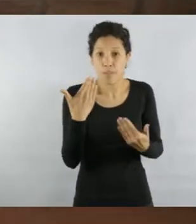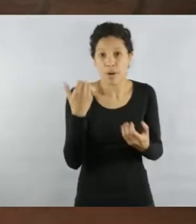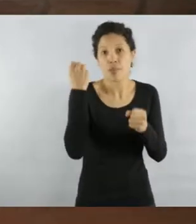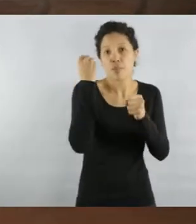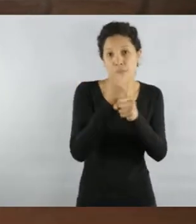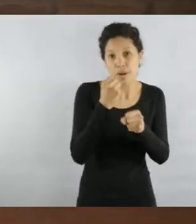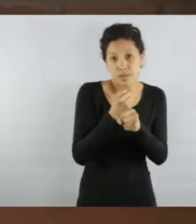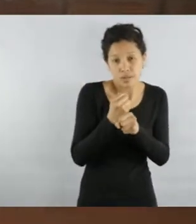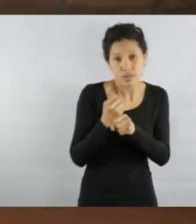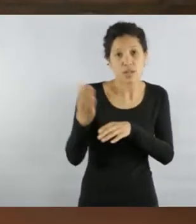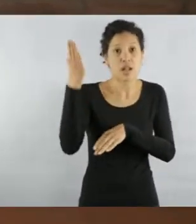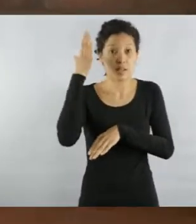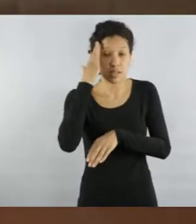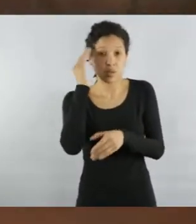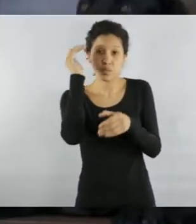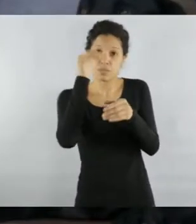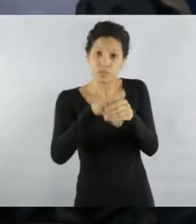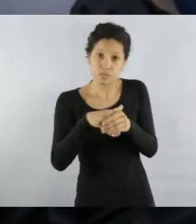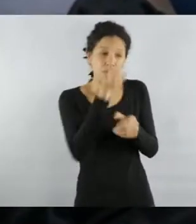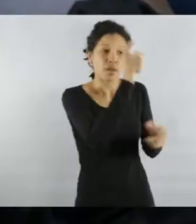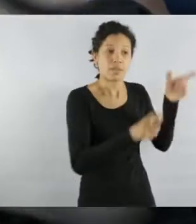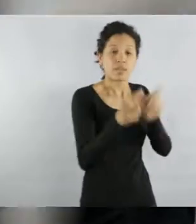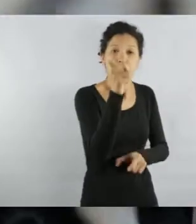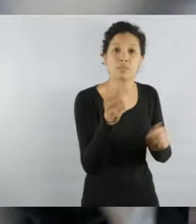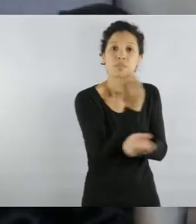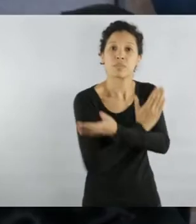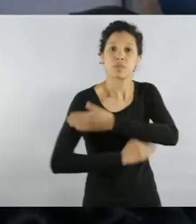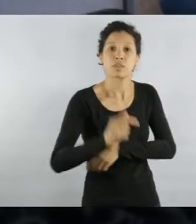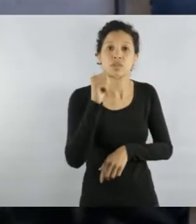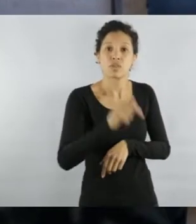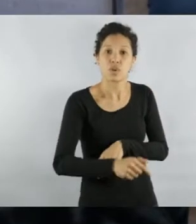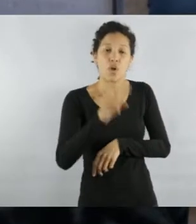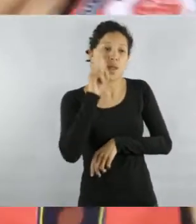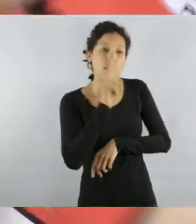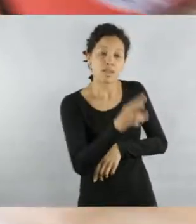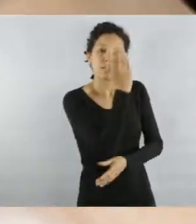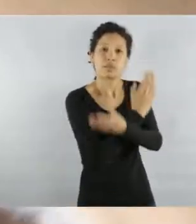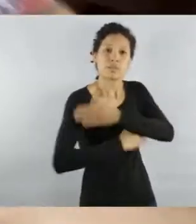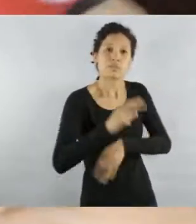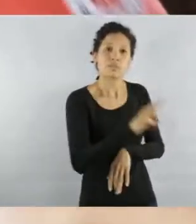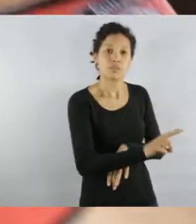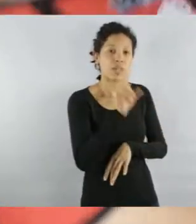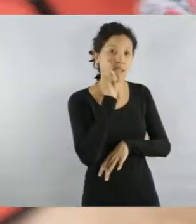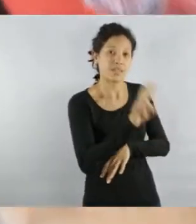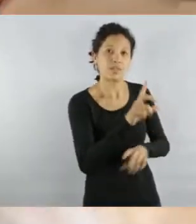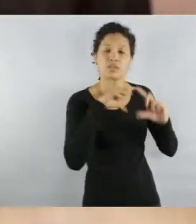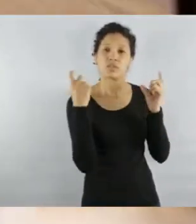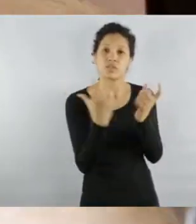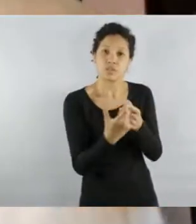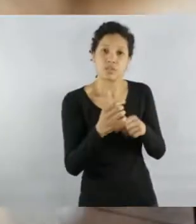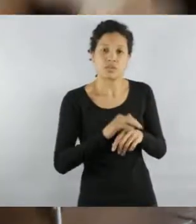trabajar lo que es la cultura de la inclusión de las personas con discapacidad hoy la visión de la discapacidad es la visión social